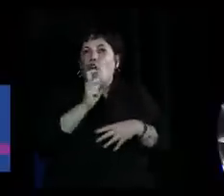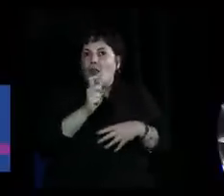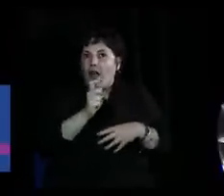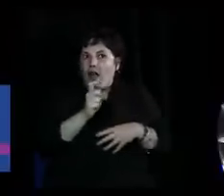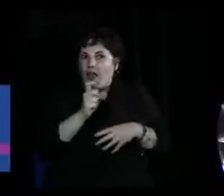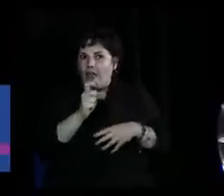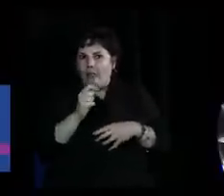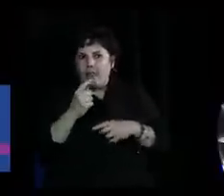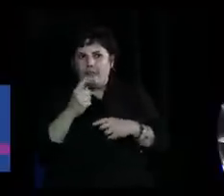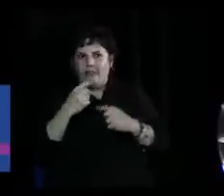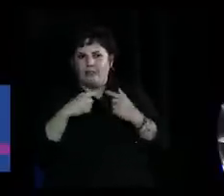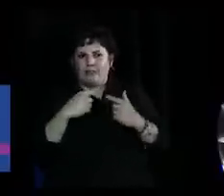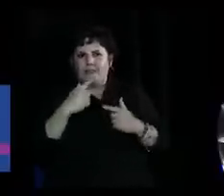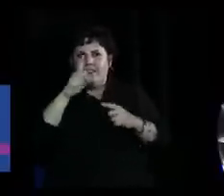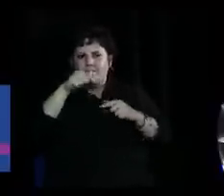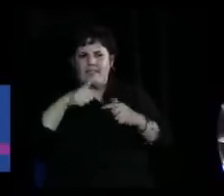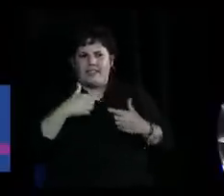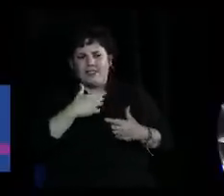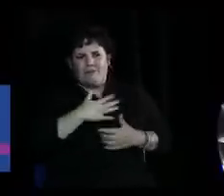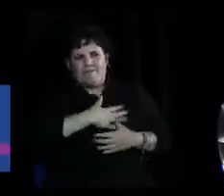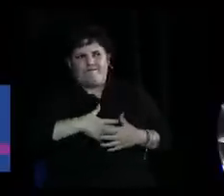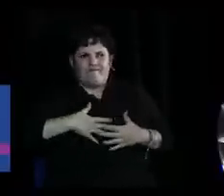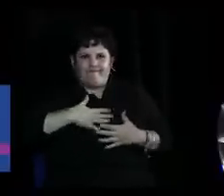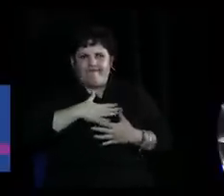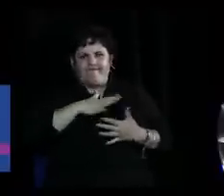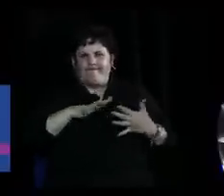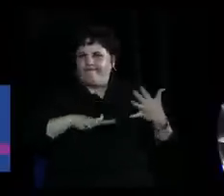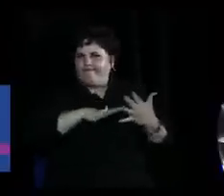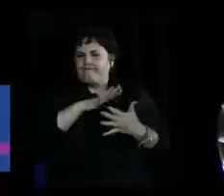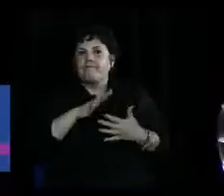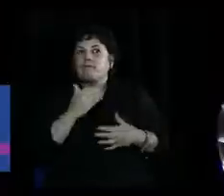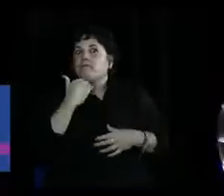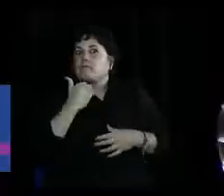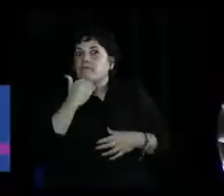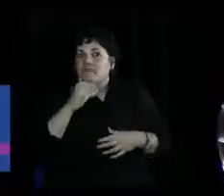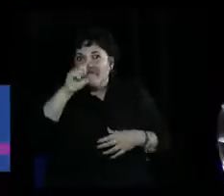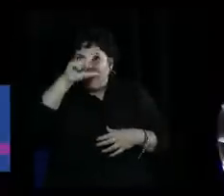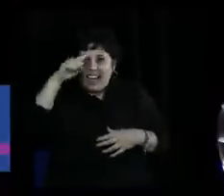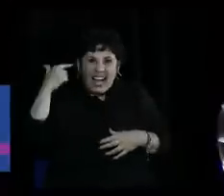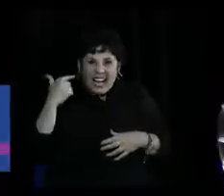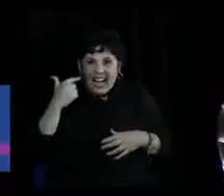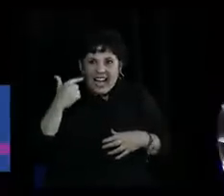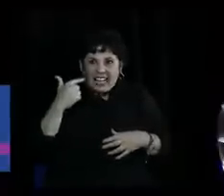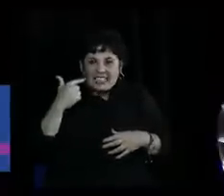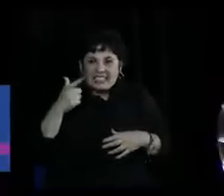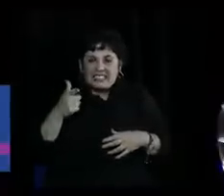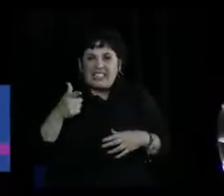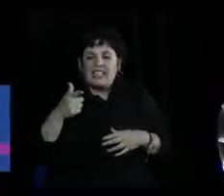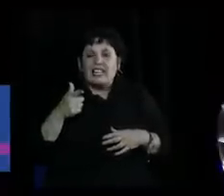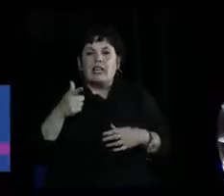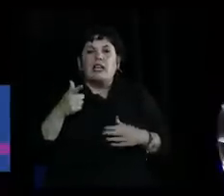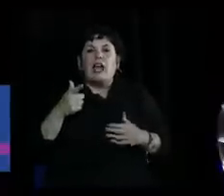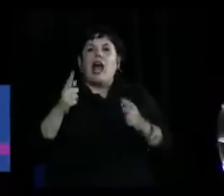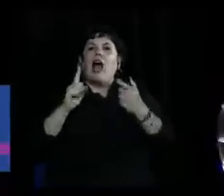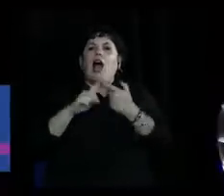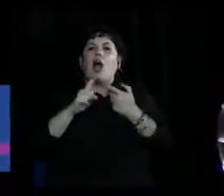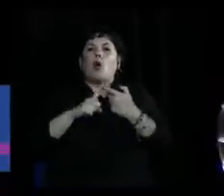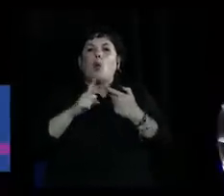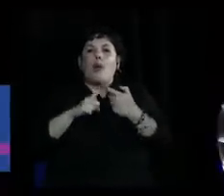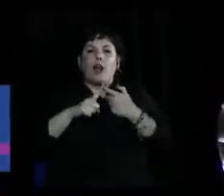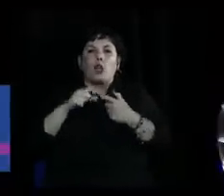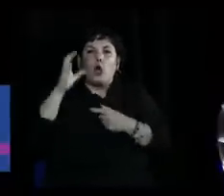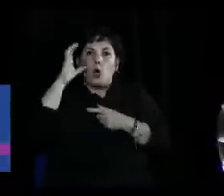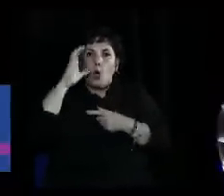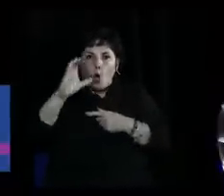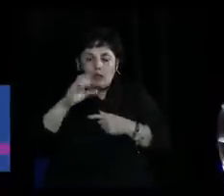eso te está generando malestar. Que yo no sé si la calle con estos planteos, sobre todo con el acuerdo que tuvo con